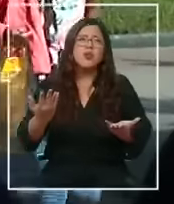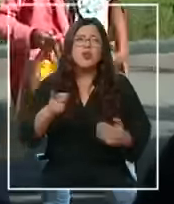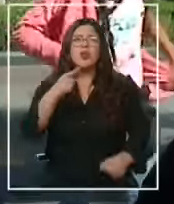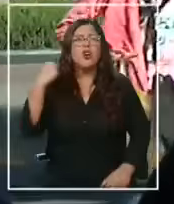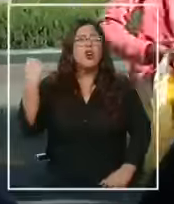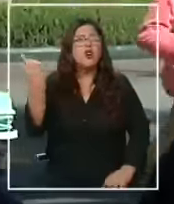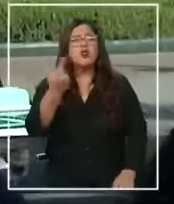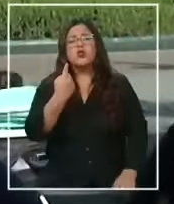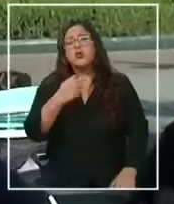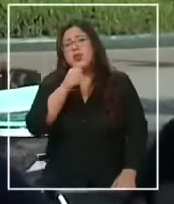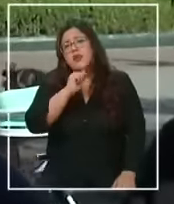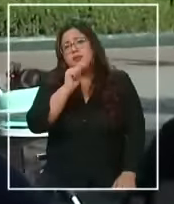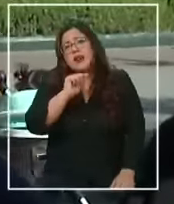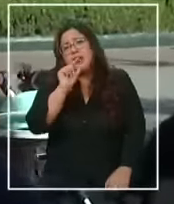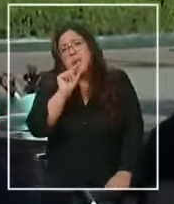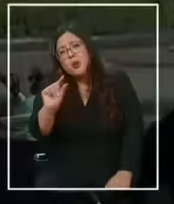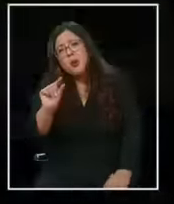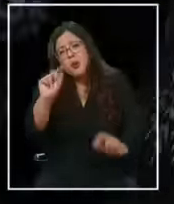estamos en los descuentos.